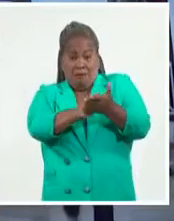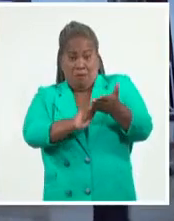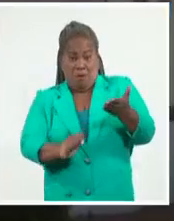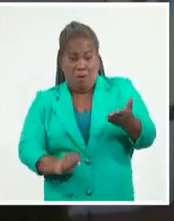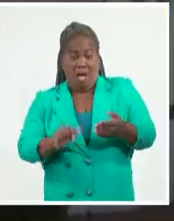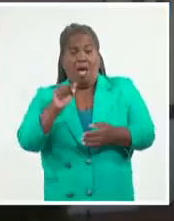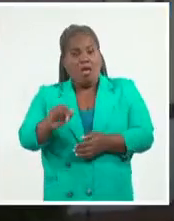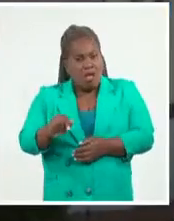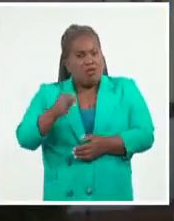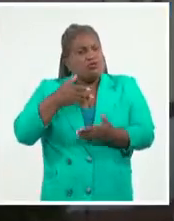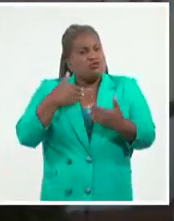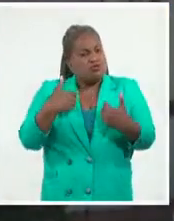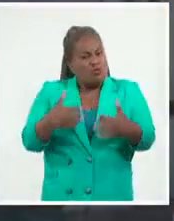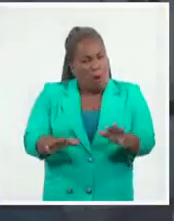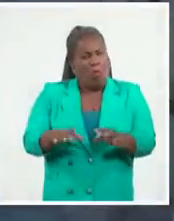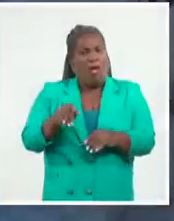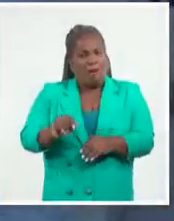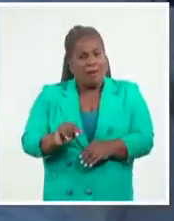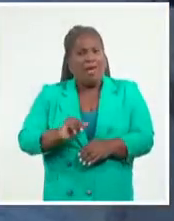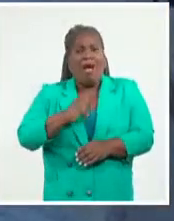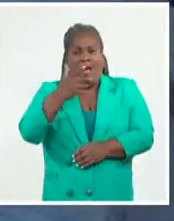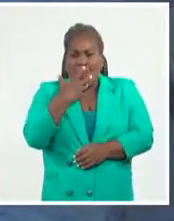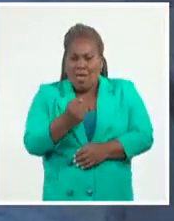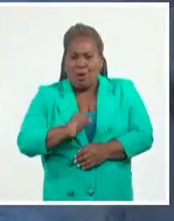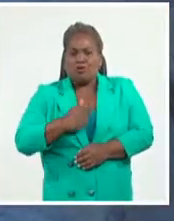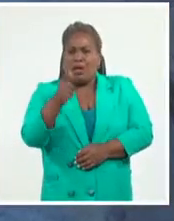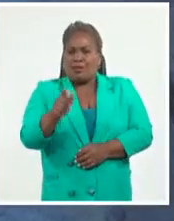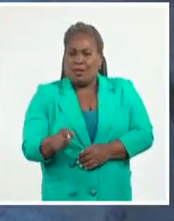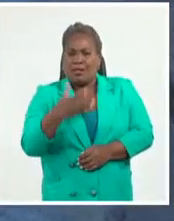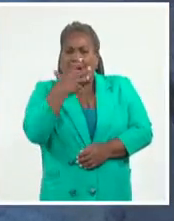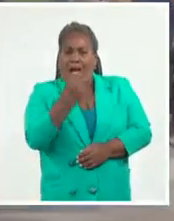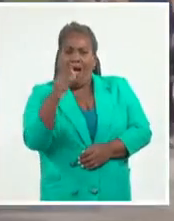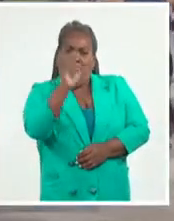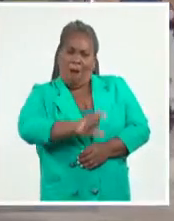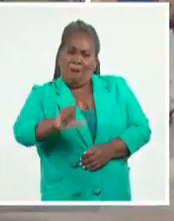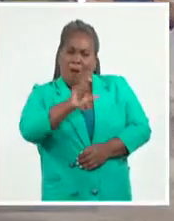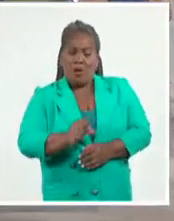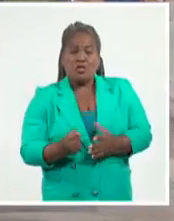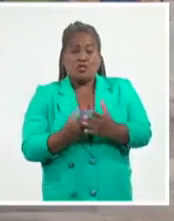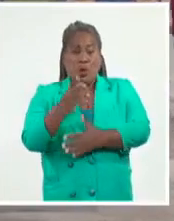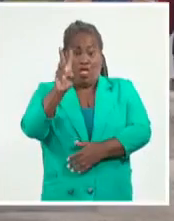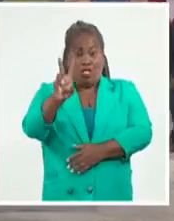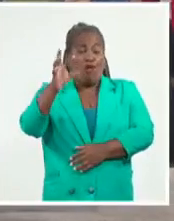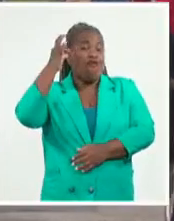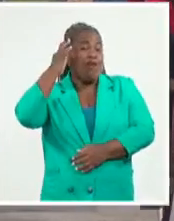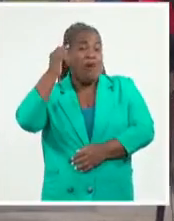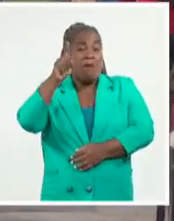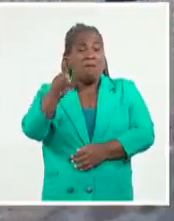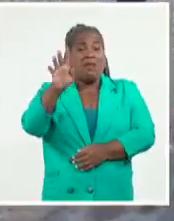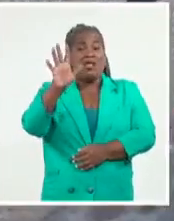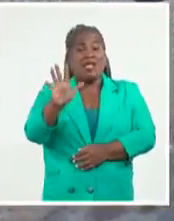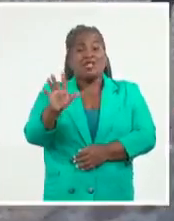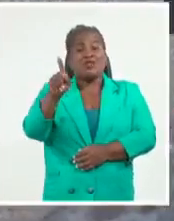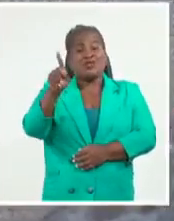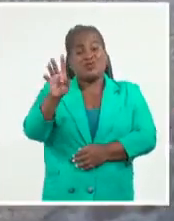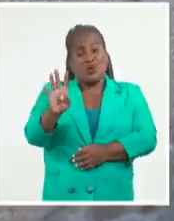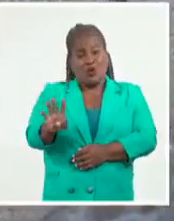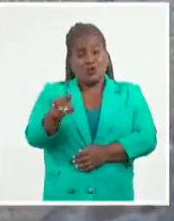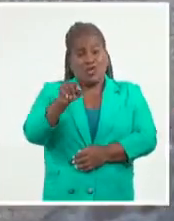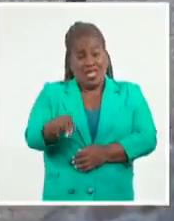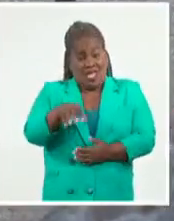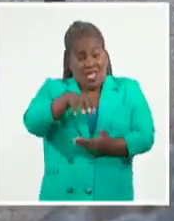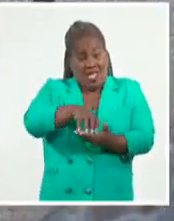de inspiración para artistas de todos los tiempos. Surgida el 2 de febrero de 1514 en la otrora